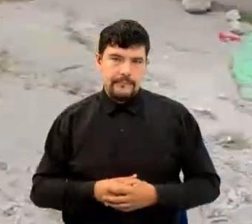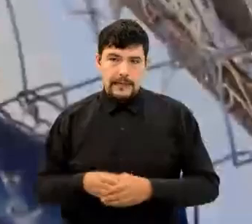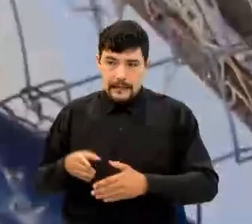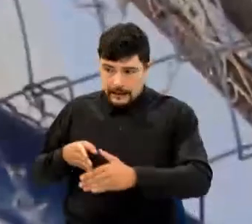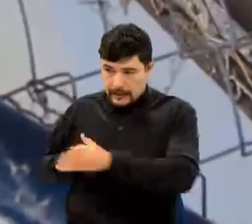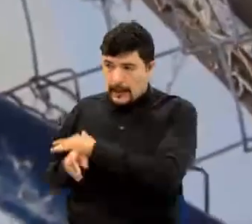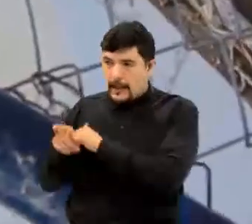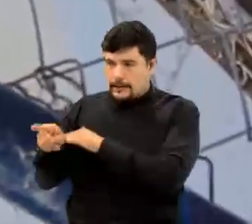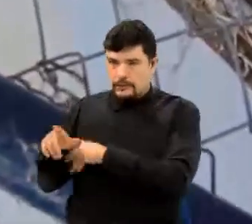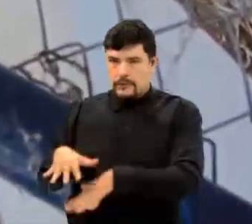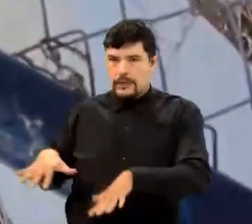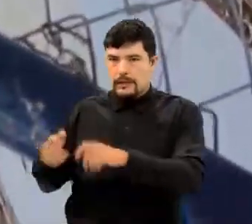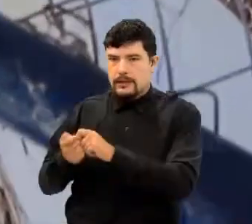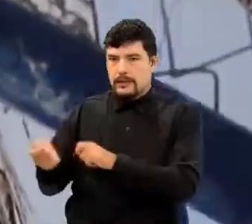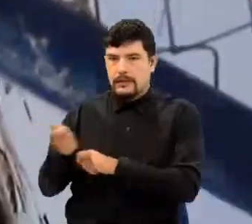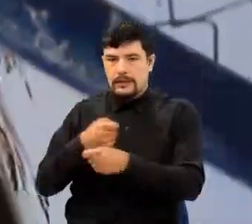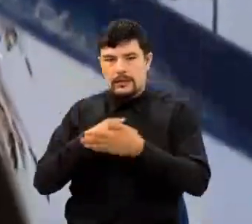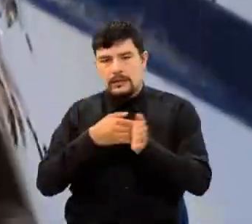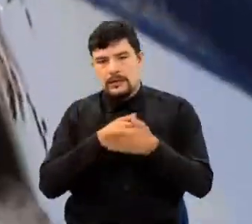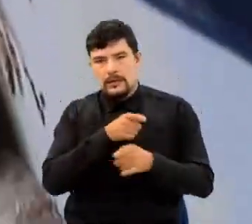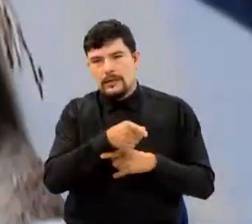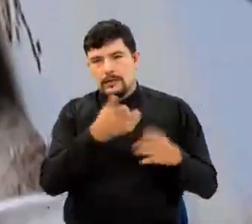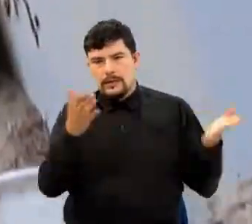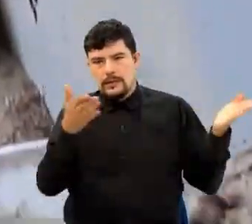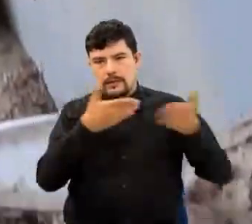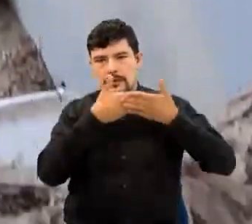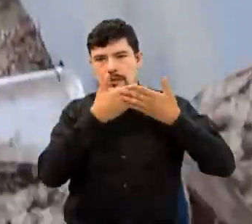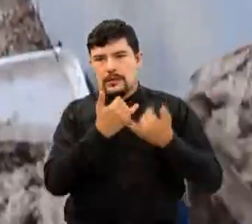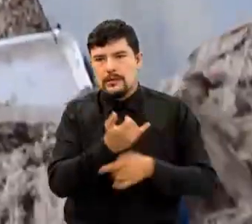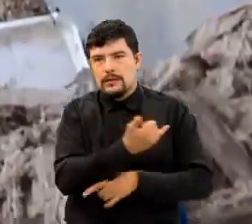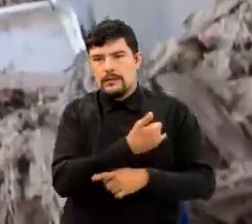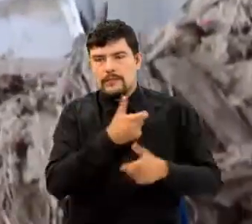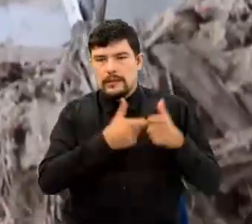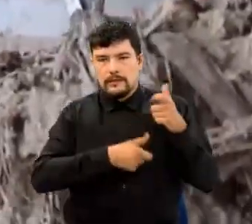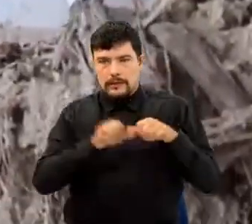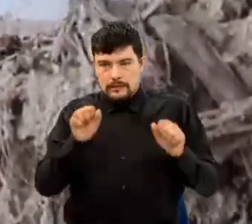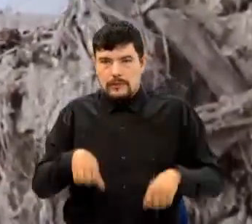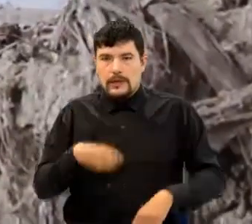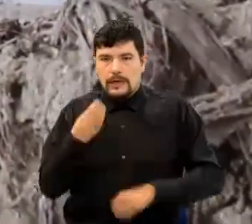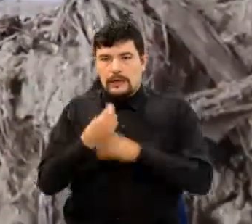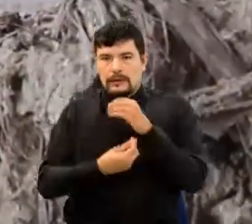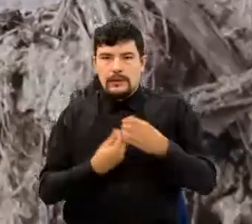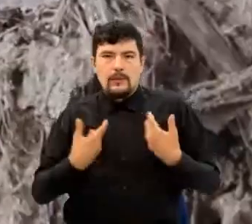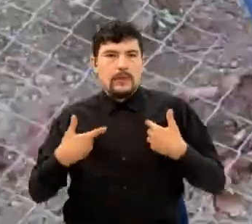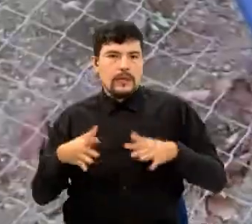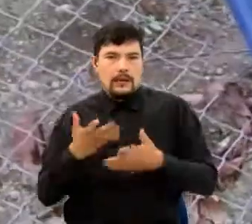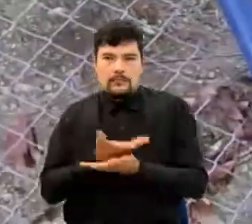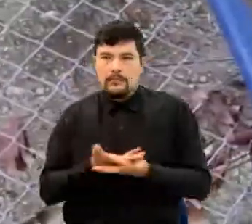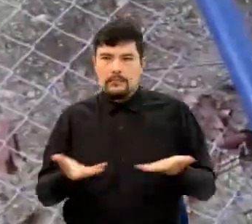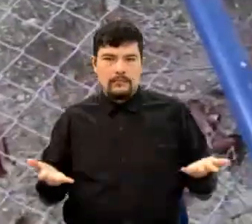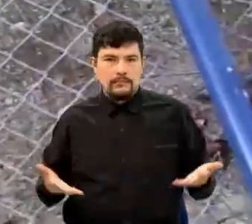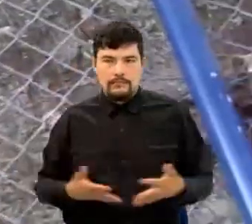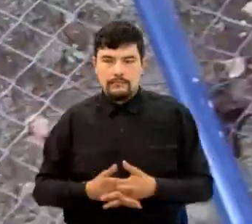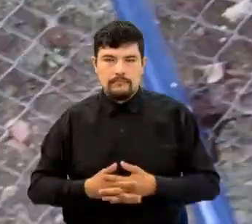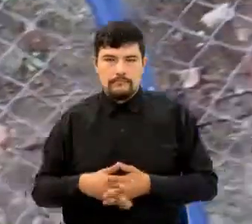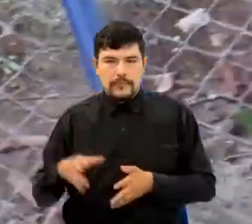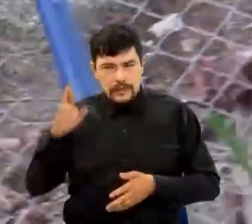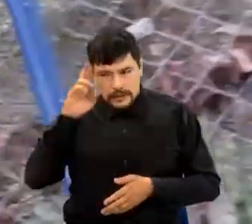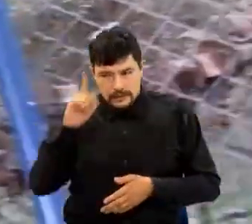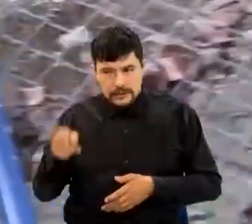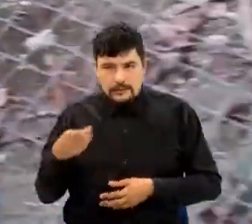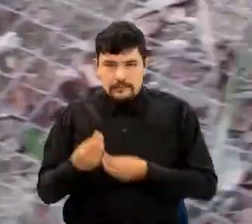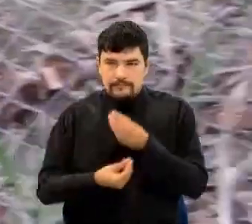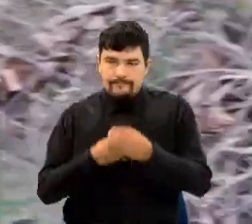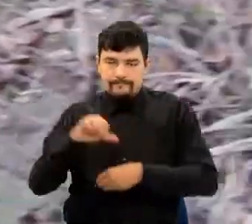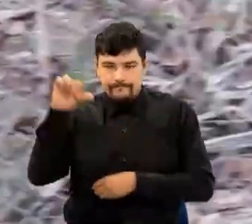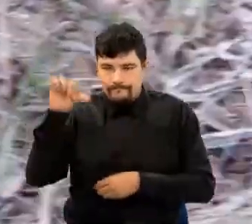era esta y el portón de, lo hicieron escondido, donde la gente puede hacer y deshacer con los candados y con todo. Entonces le hicieron muy mal,